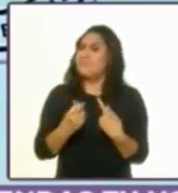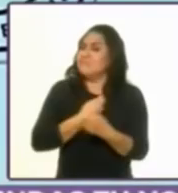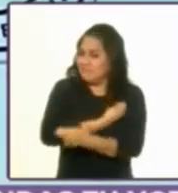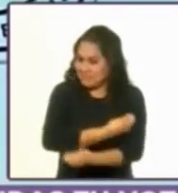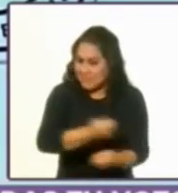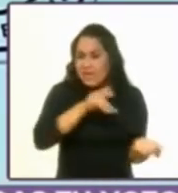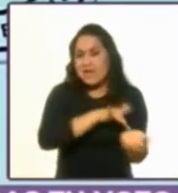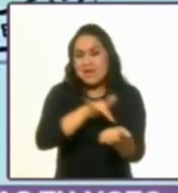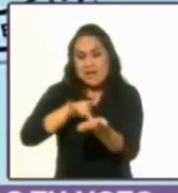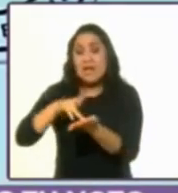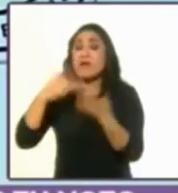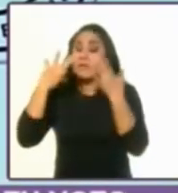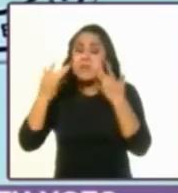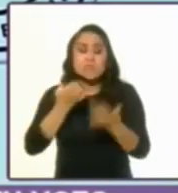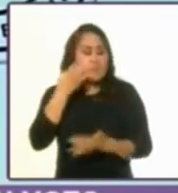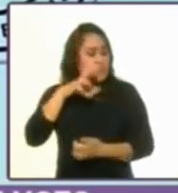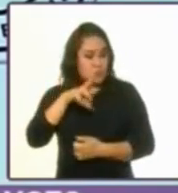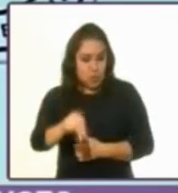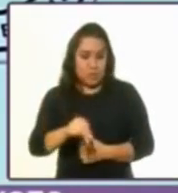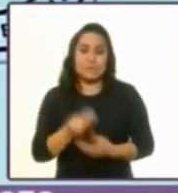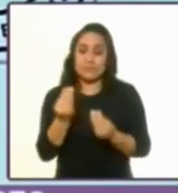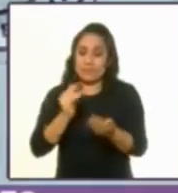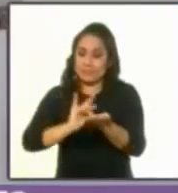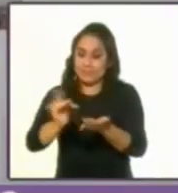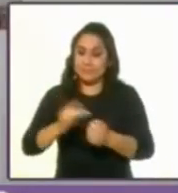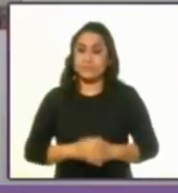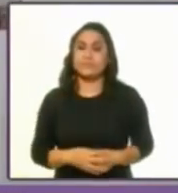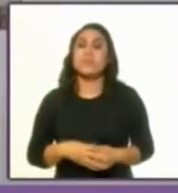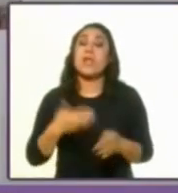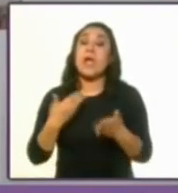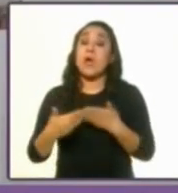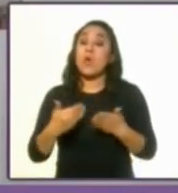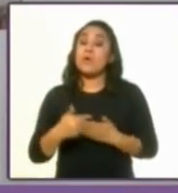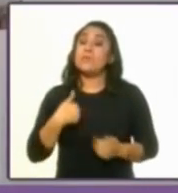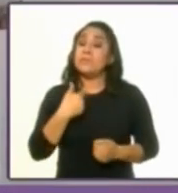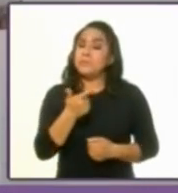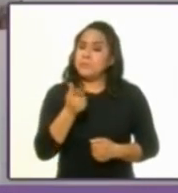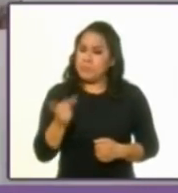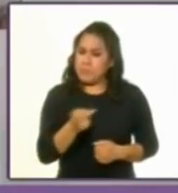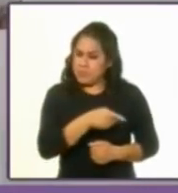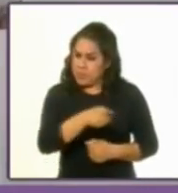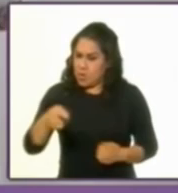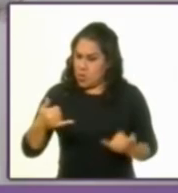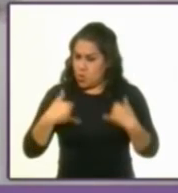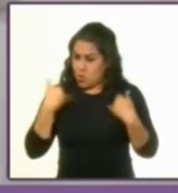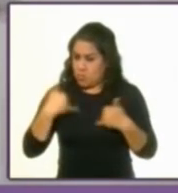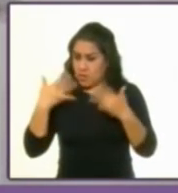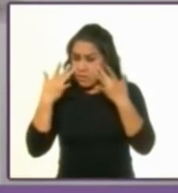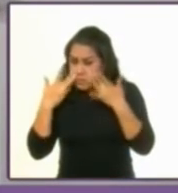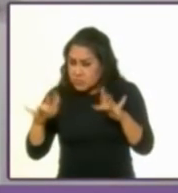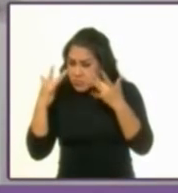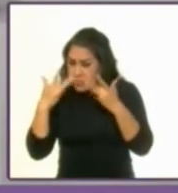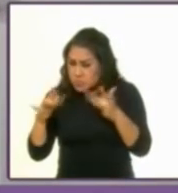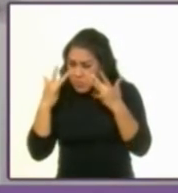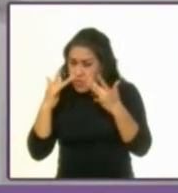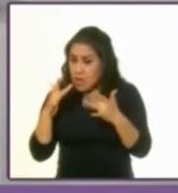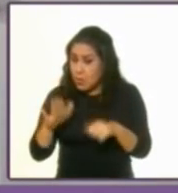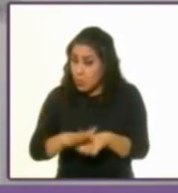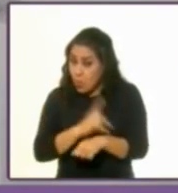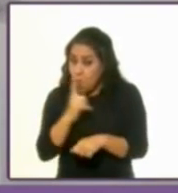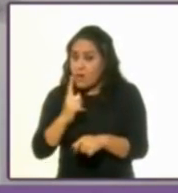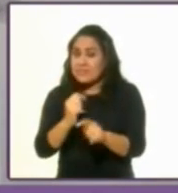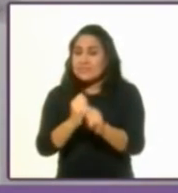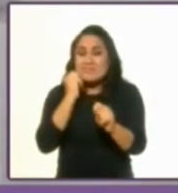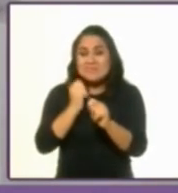de la escuela por razones económicas muchas gracias cabe cabe preguntarse si los jóvenes están desertando por un problema de transporte o si